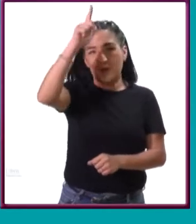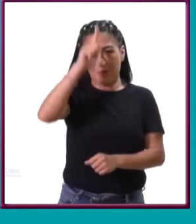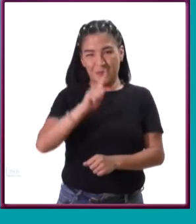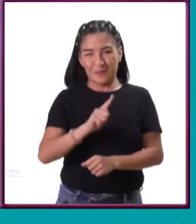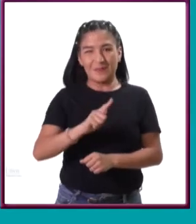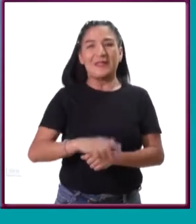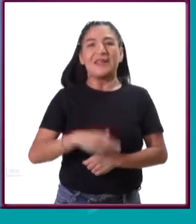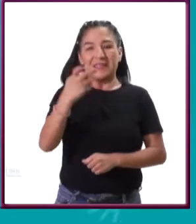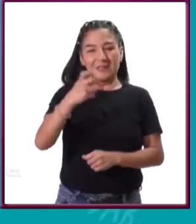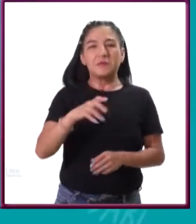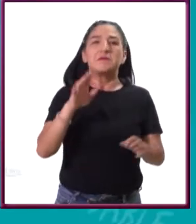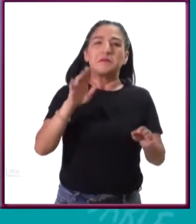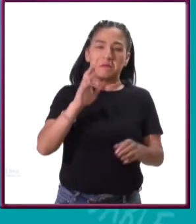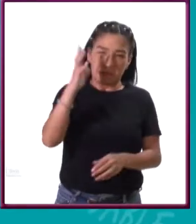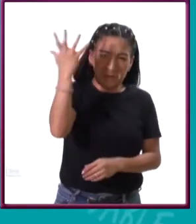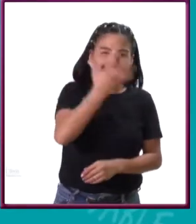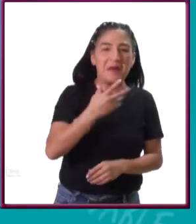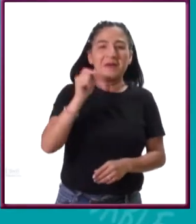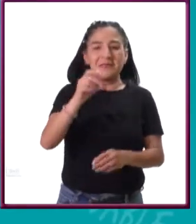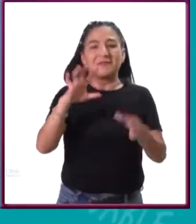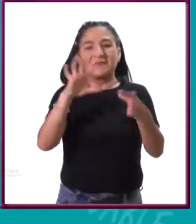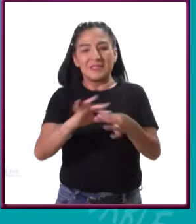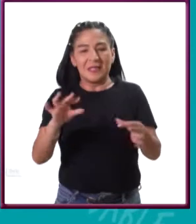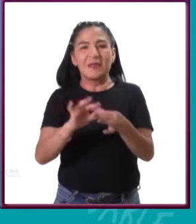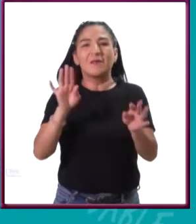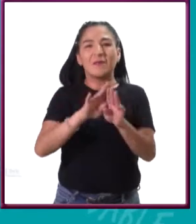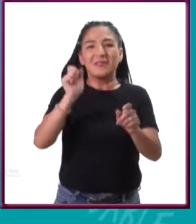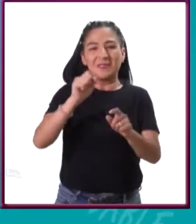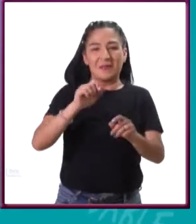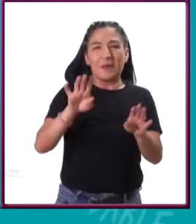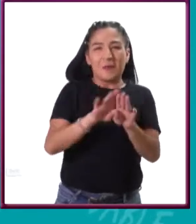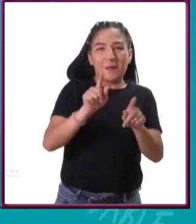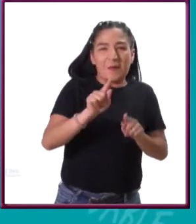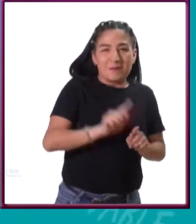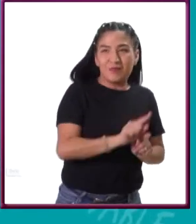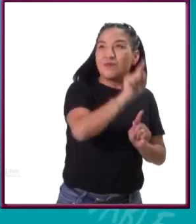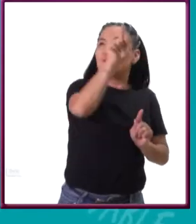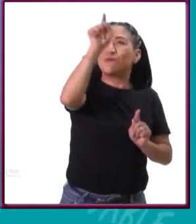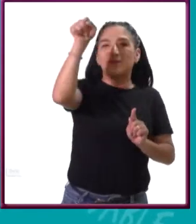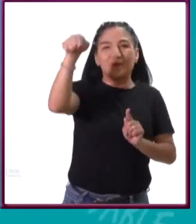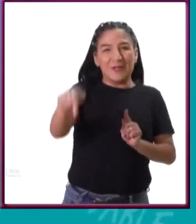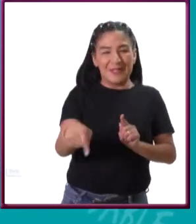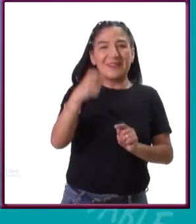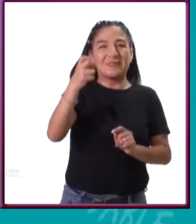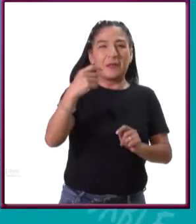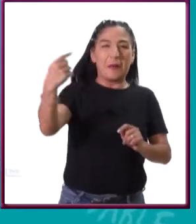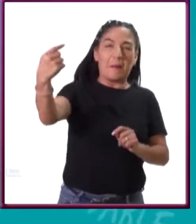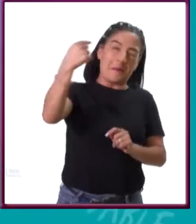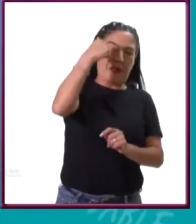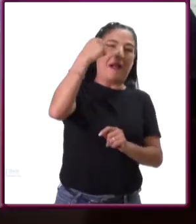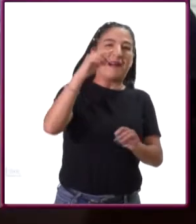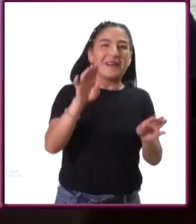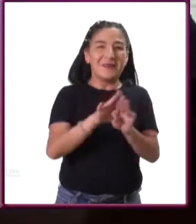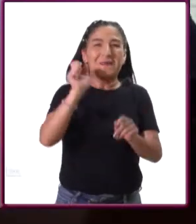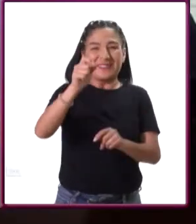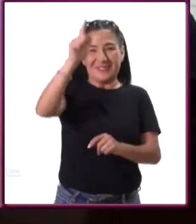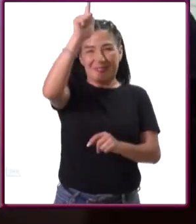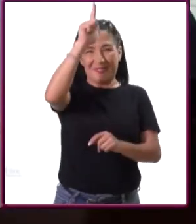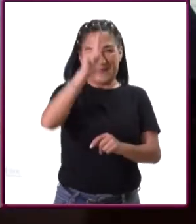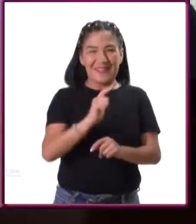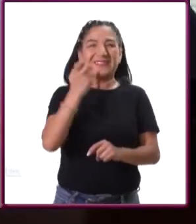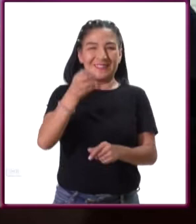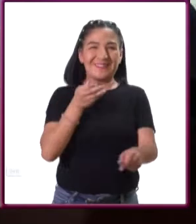película muy bonita donde mandan a los astronautas en una bala de cañón a la Luna, le caen un ojo, queda tuerta la Luna, vamos, es muy graciosa la